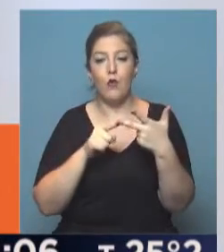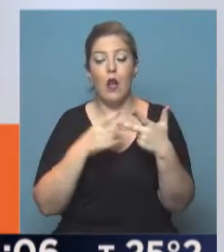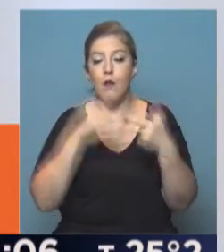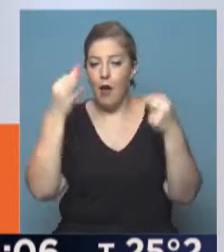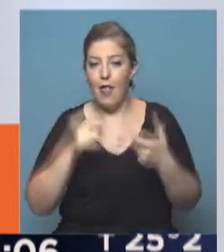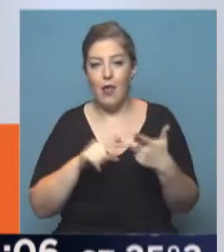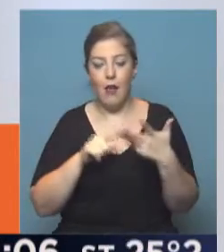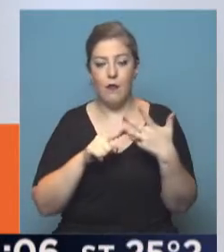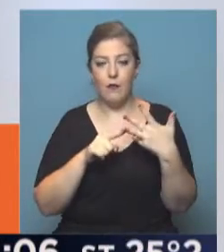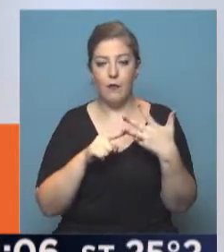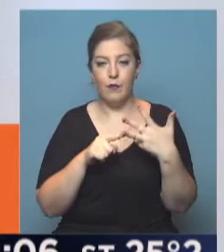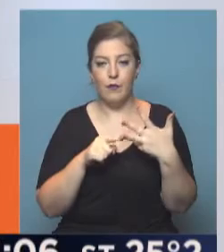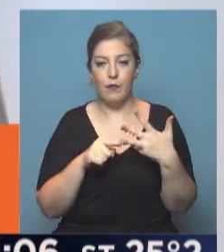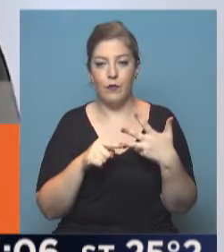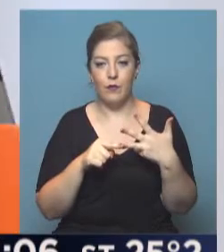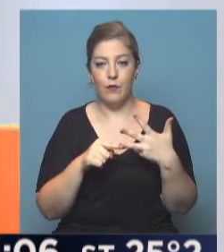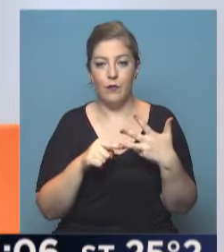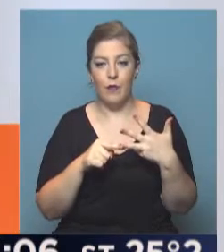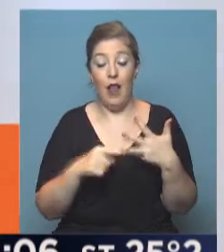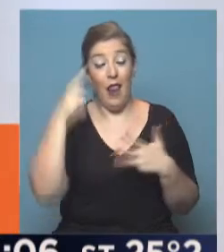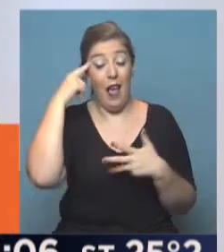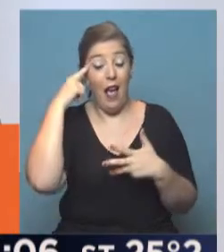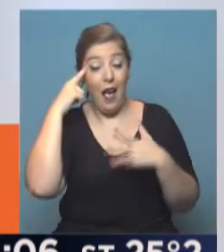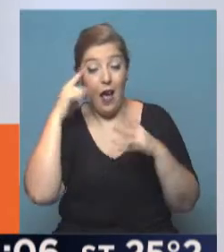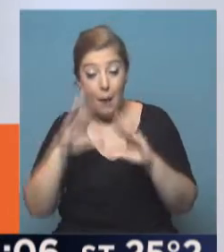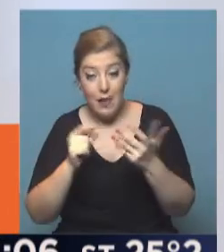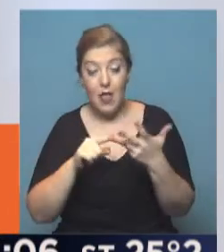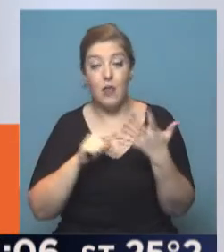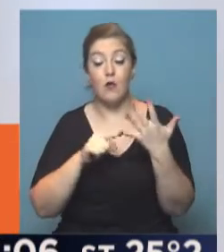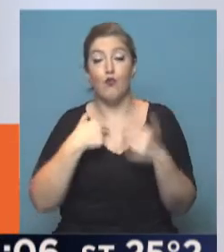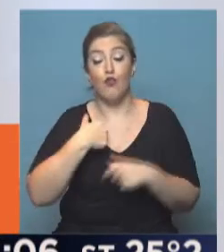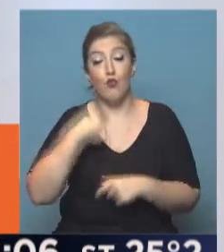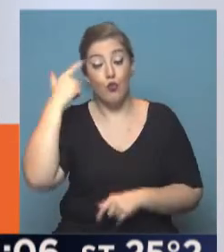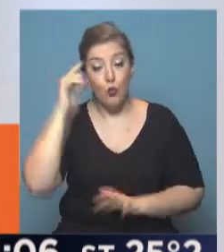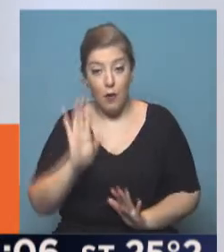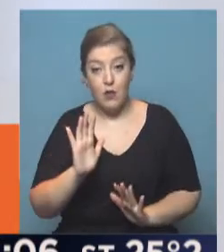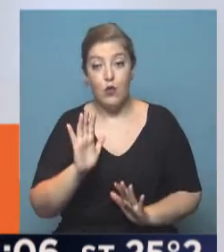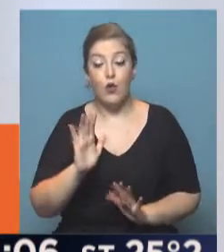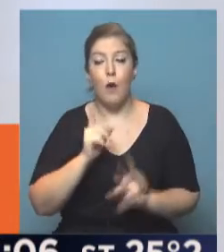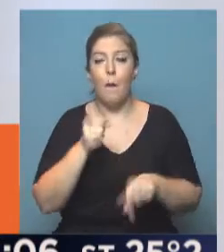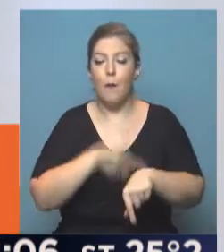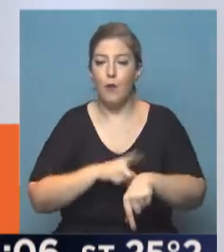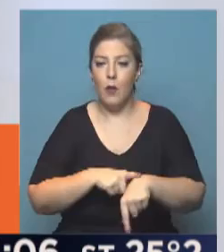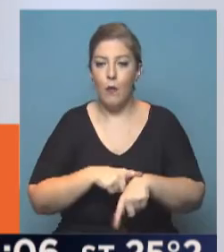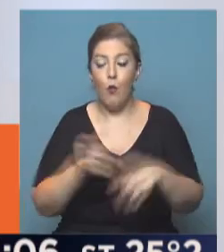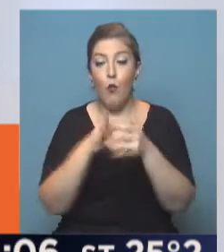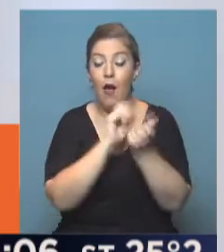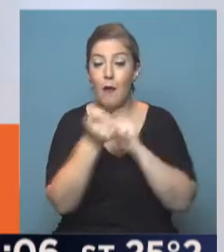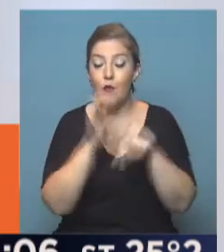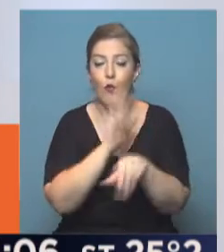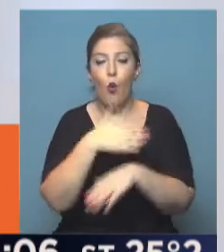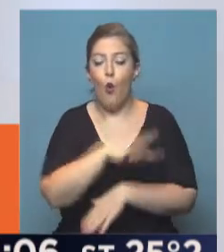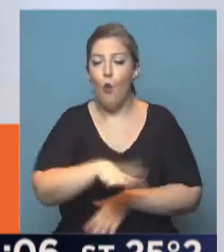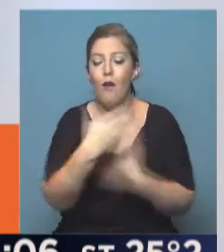ética, en las capacidades. Entonces yo creo que a la vez Cambiemos es un espacio